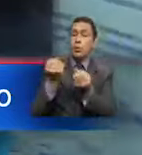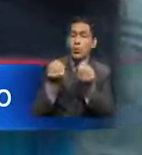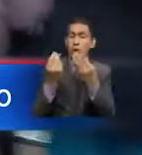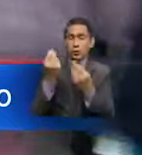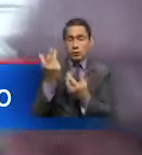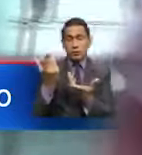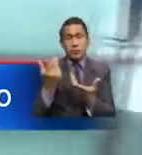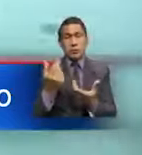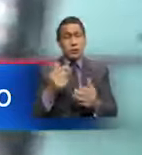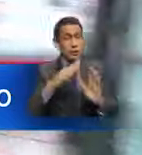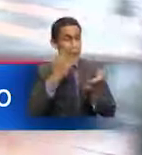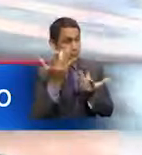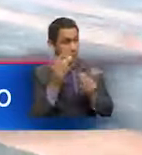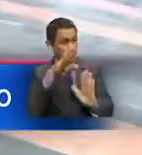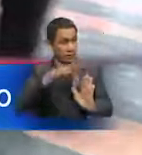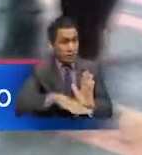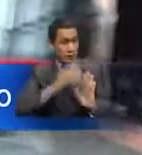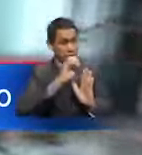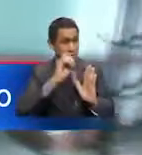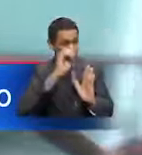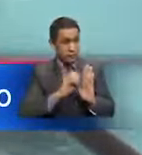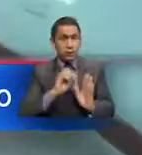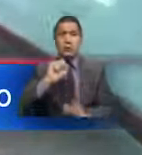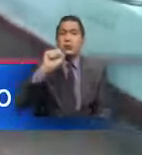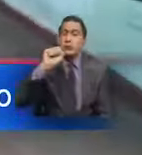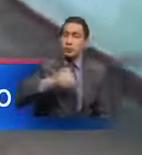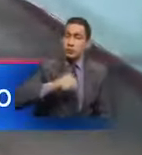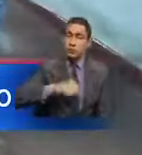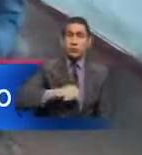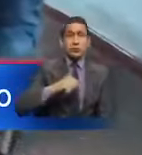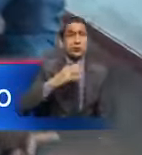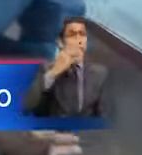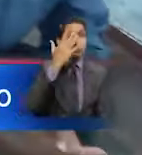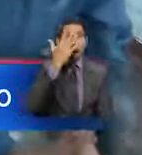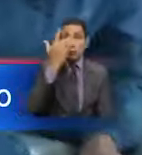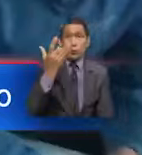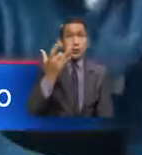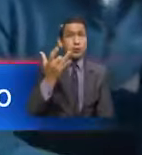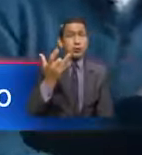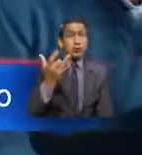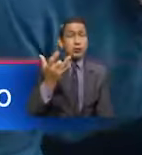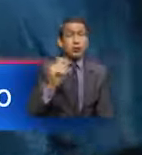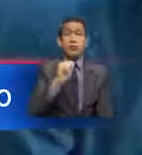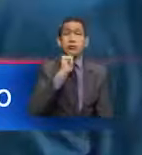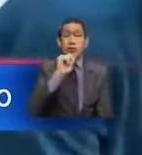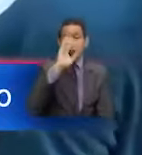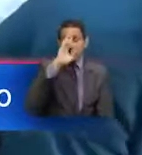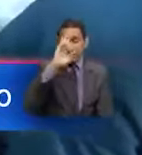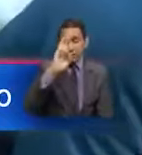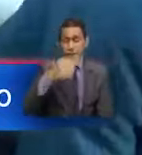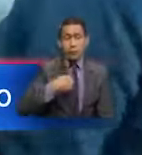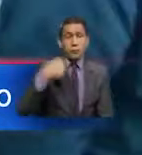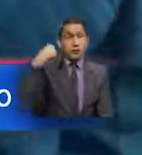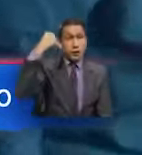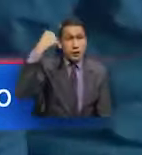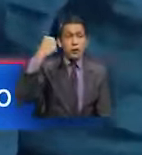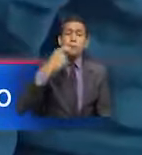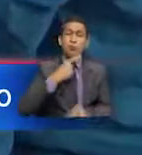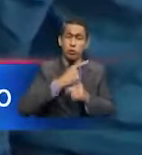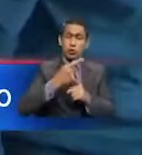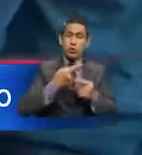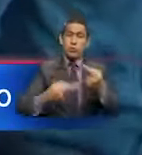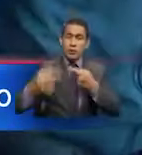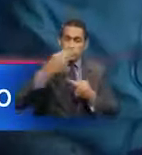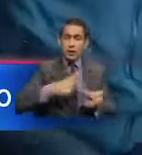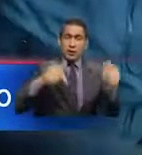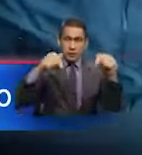de tener un descuento, sin duda. Desde luego, porque no me han estado respetando mis derechos y a eso vine. Sin duda es